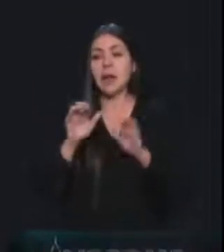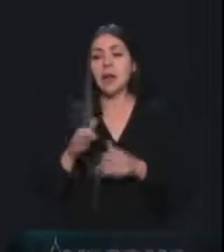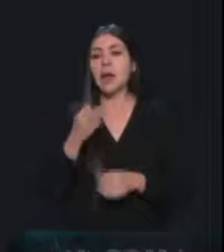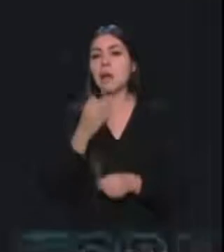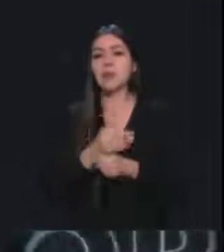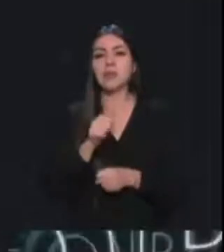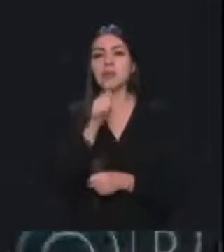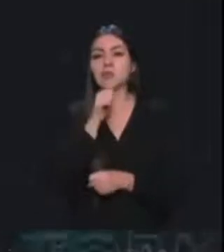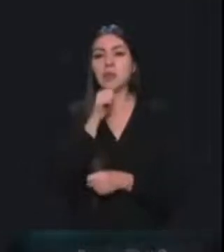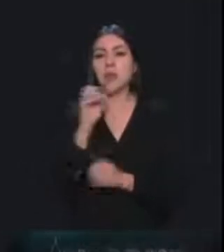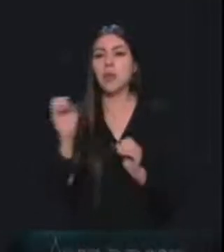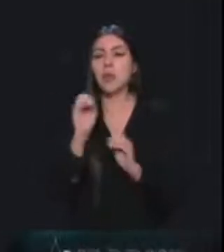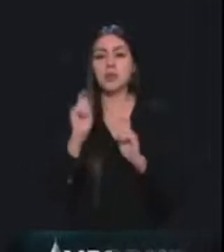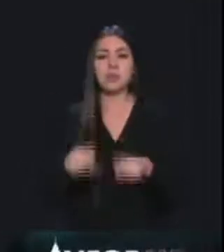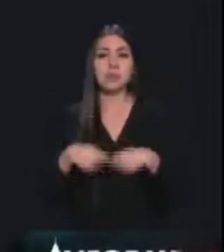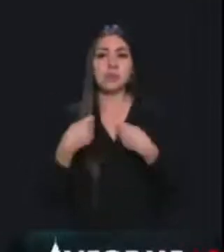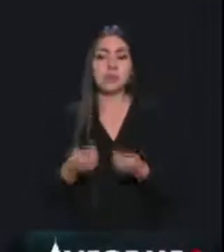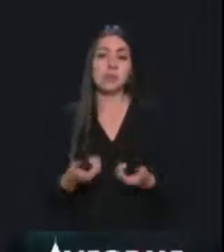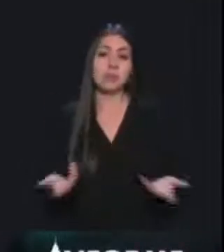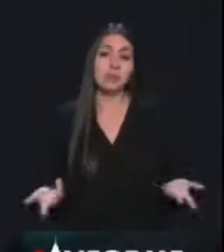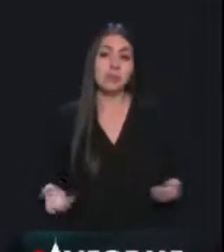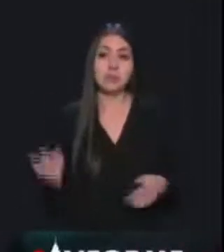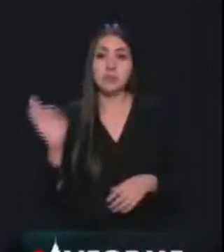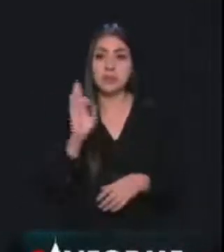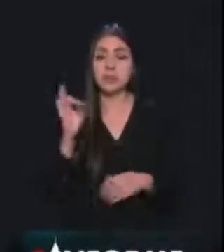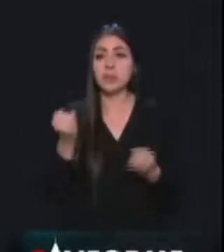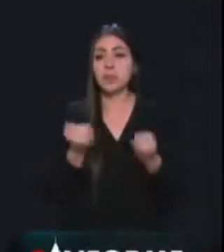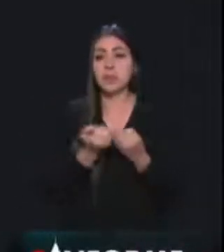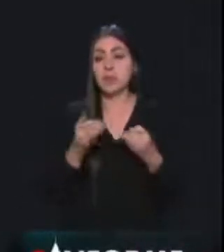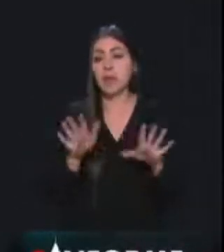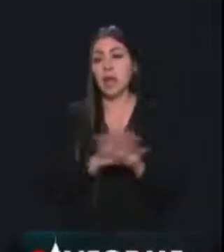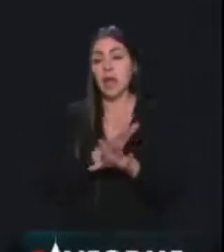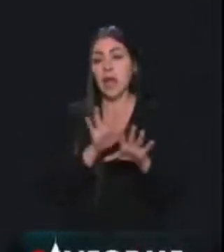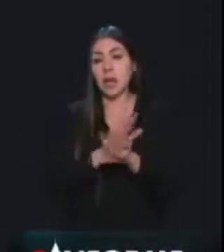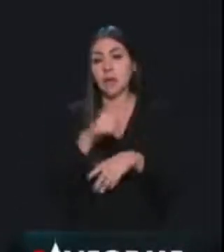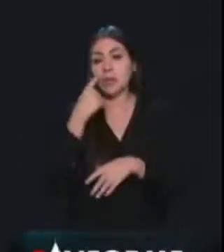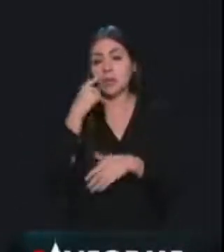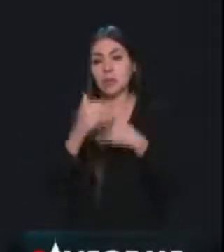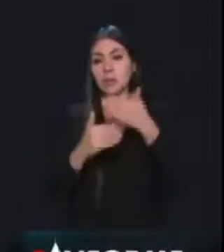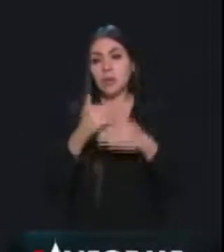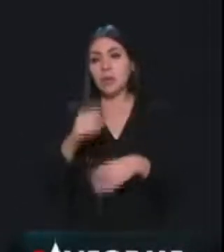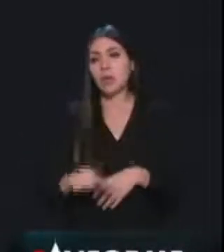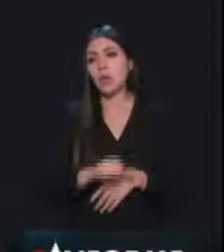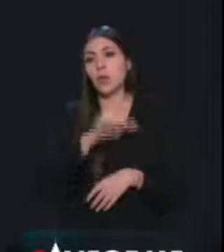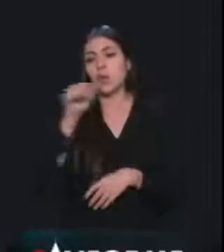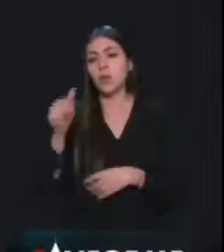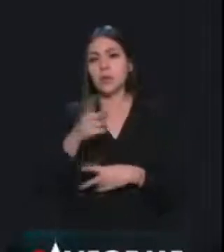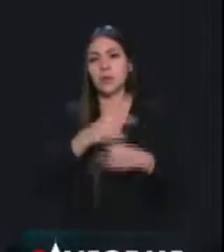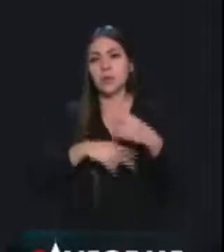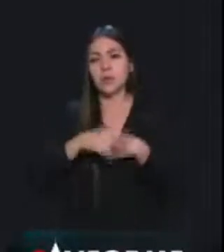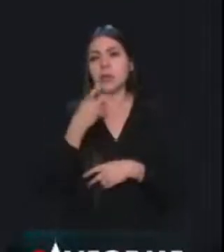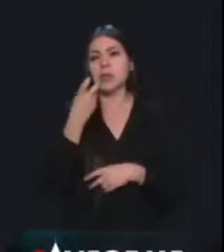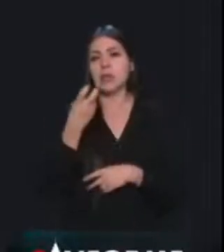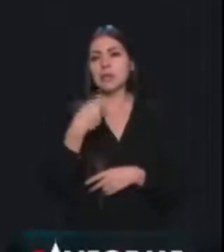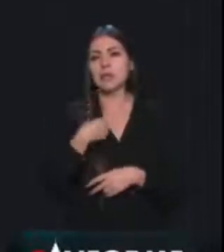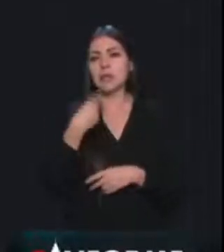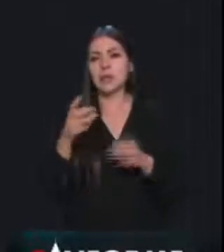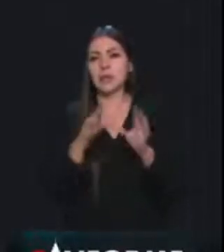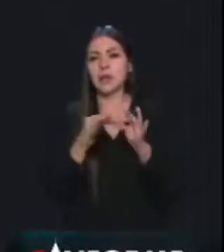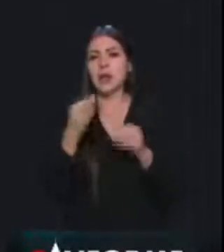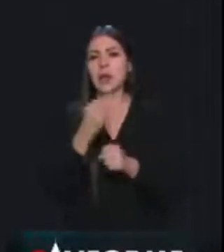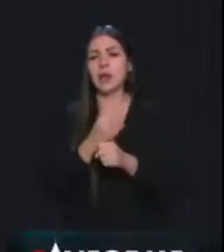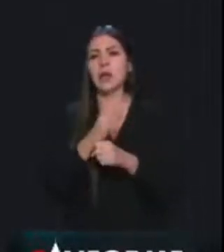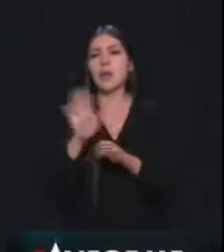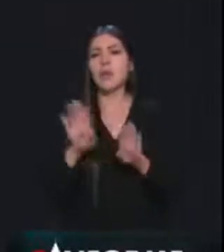no están caminando por ahí. A lo mejor se está también haciendo una renovación para ver de qué otro esquema se generan, y esos son los que me refiero que están